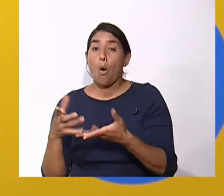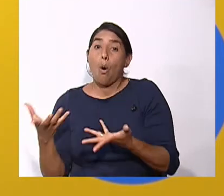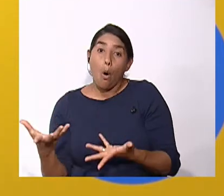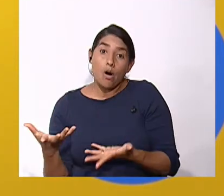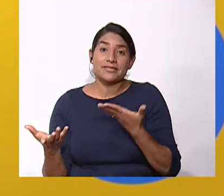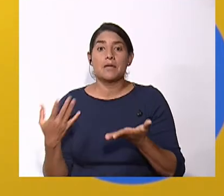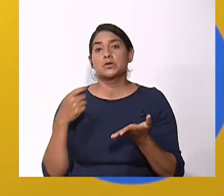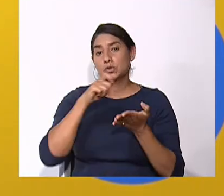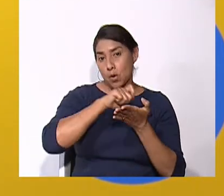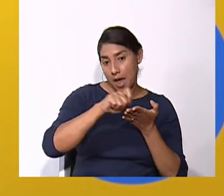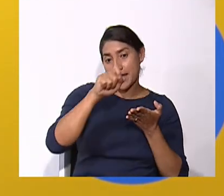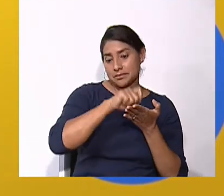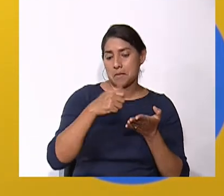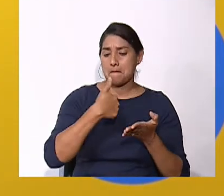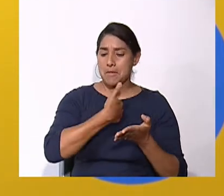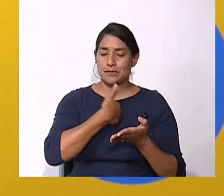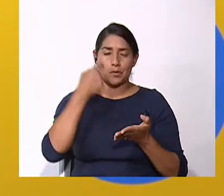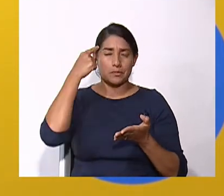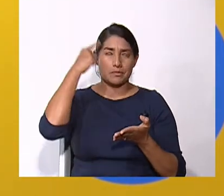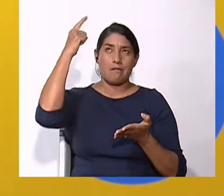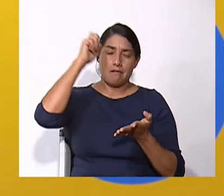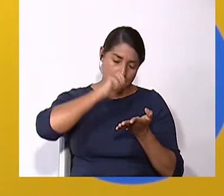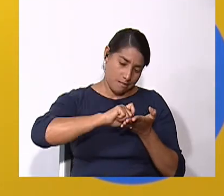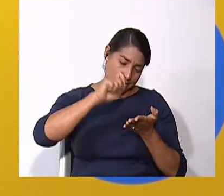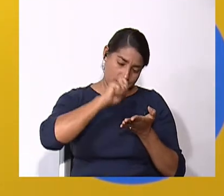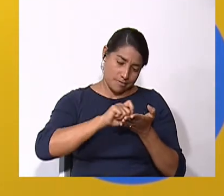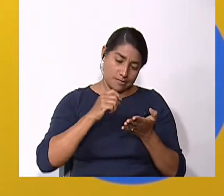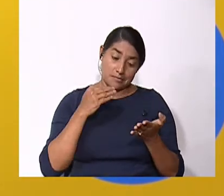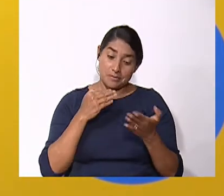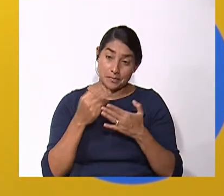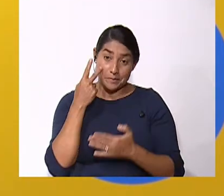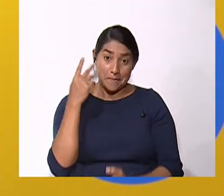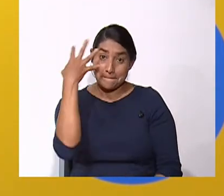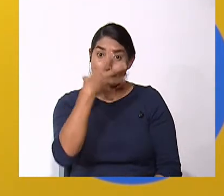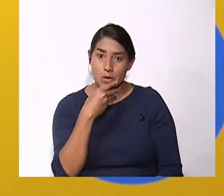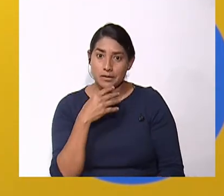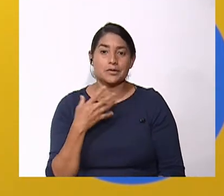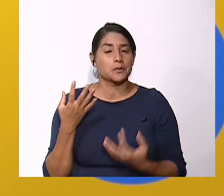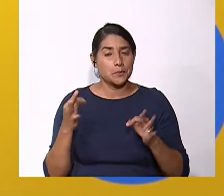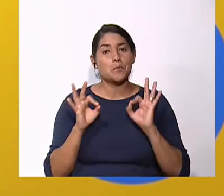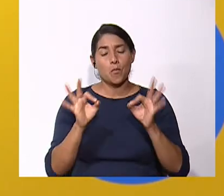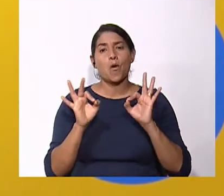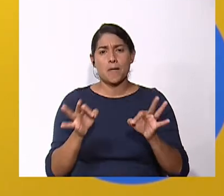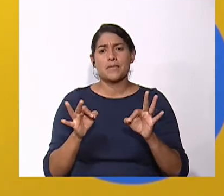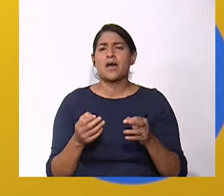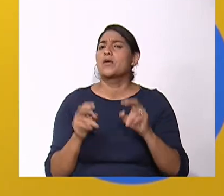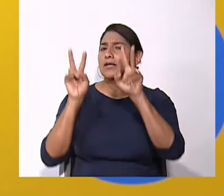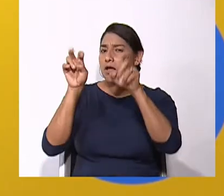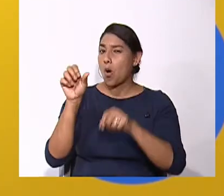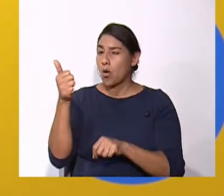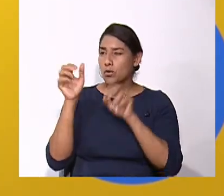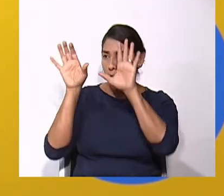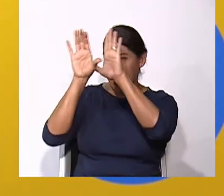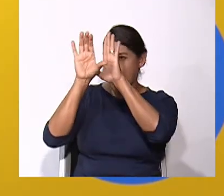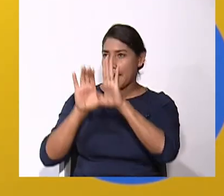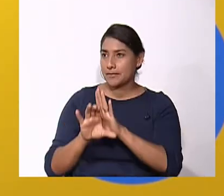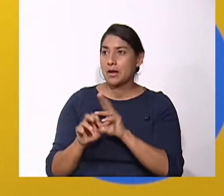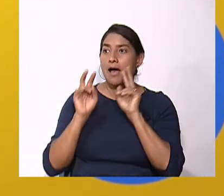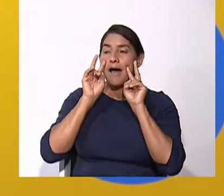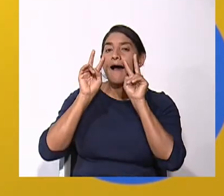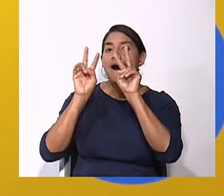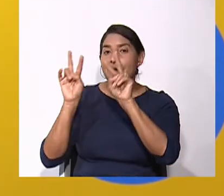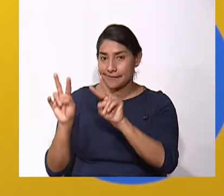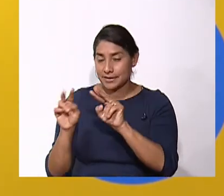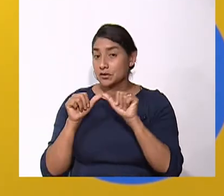yo escribo mis propios textos. ¿Ven qué bonito? Muy bien. Bueno, vamos a analizar otro texto. A ver